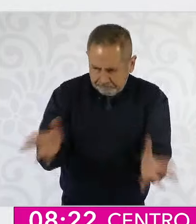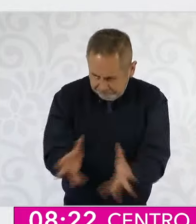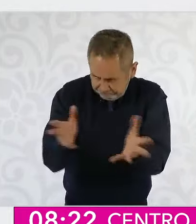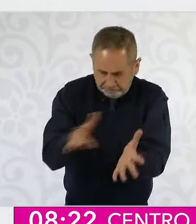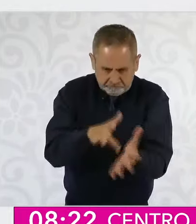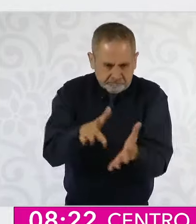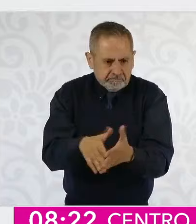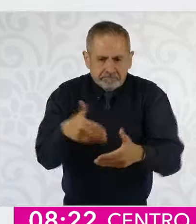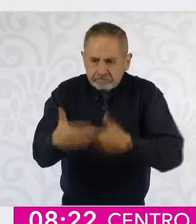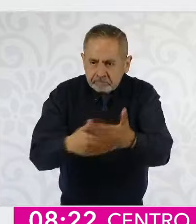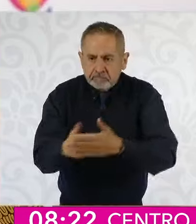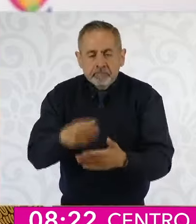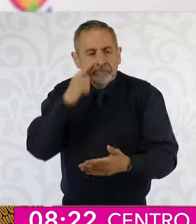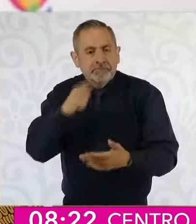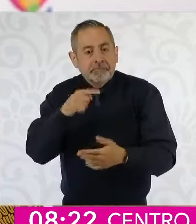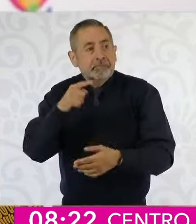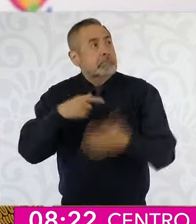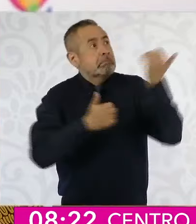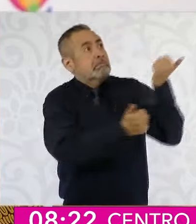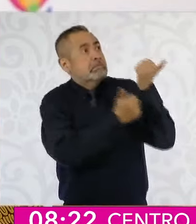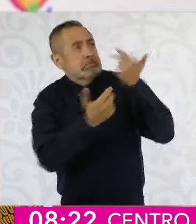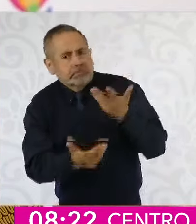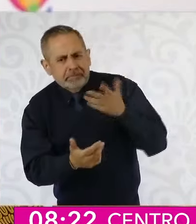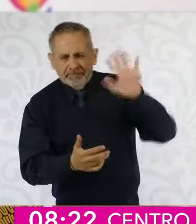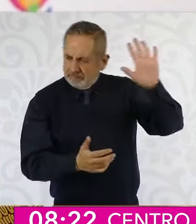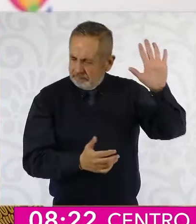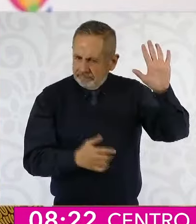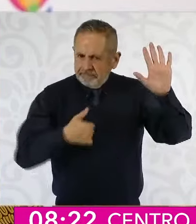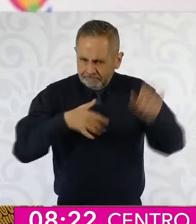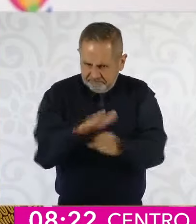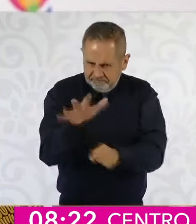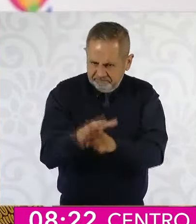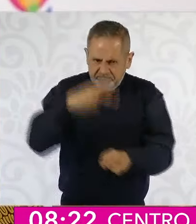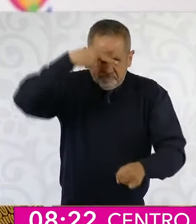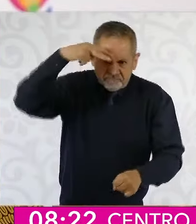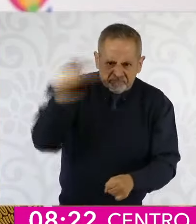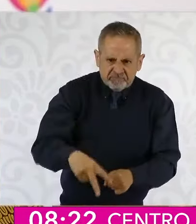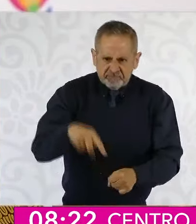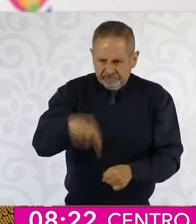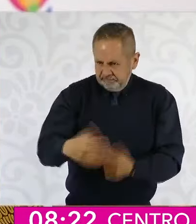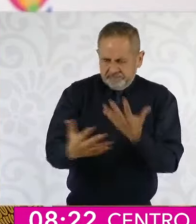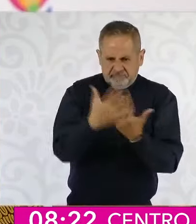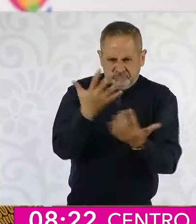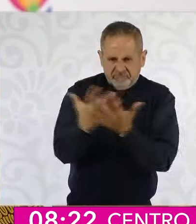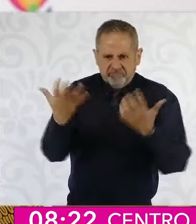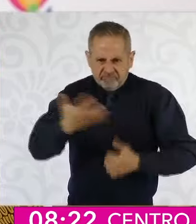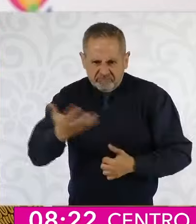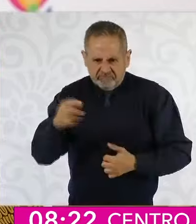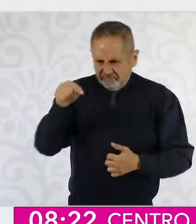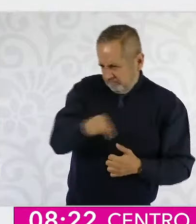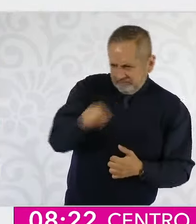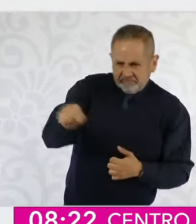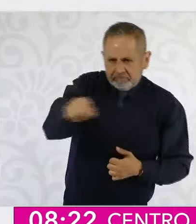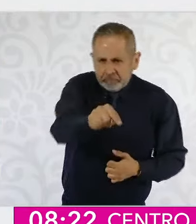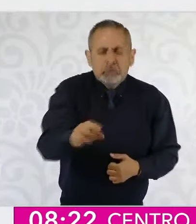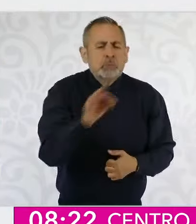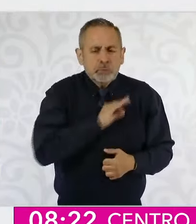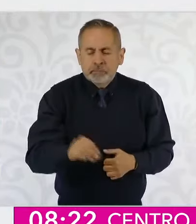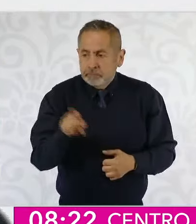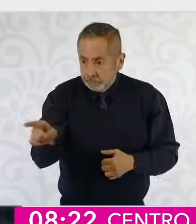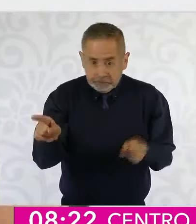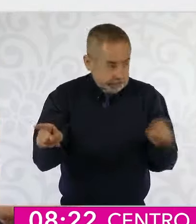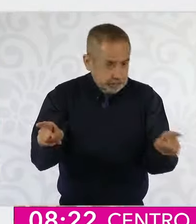sustituir importaciones, que se fabriquen aquí en México, ahí donde lo podemos hacer, y eso genere estas